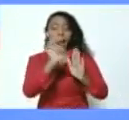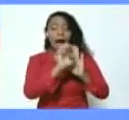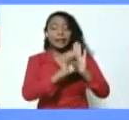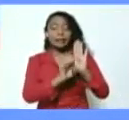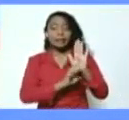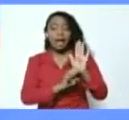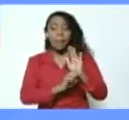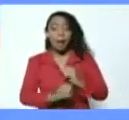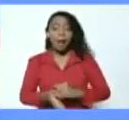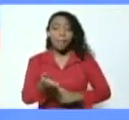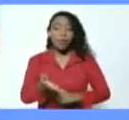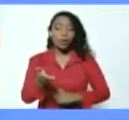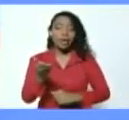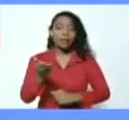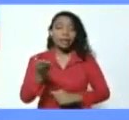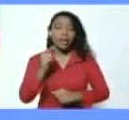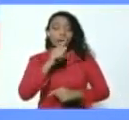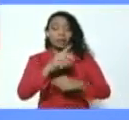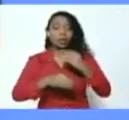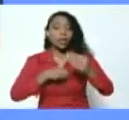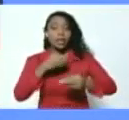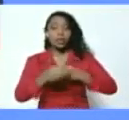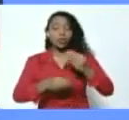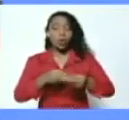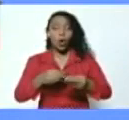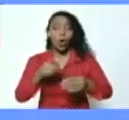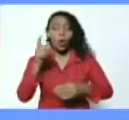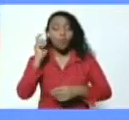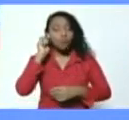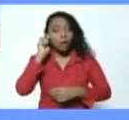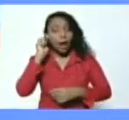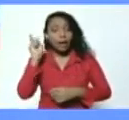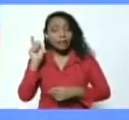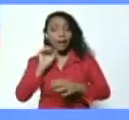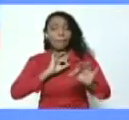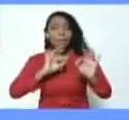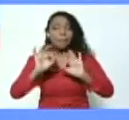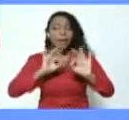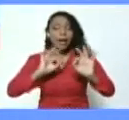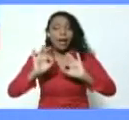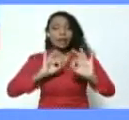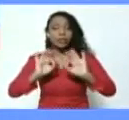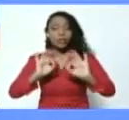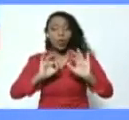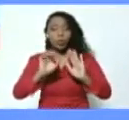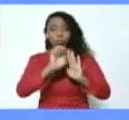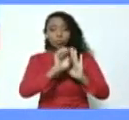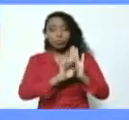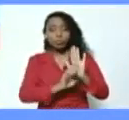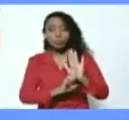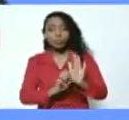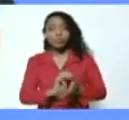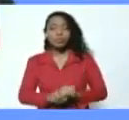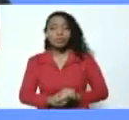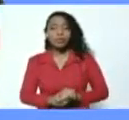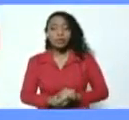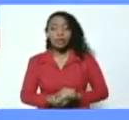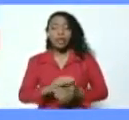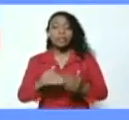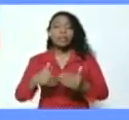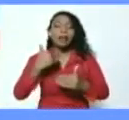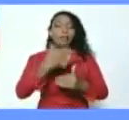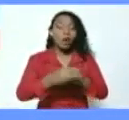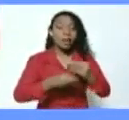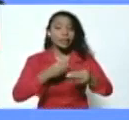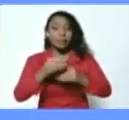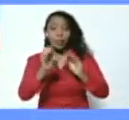preparatoria, que fue lo que mencionó Andreína, la etapa preparatoria, luego de allí pasamos a la